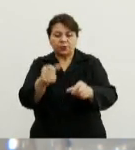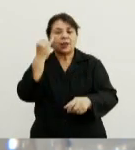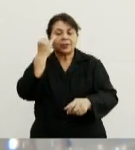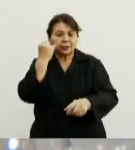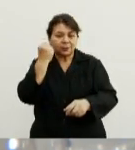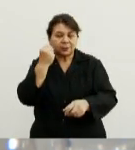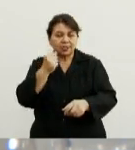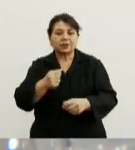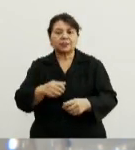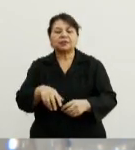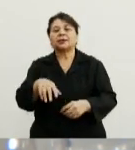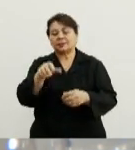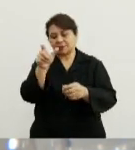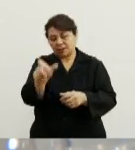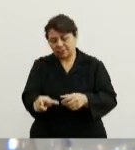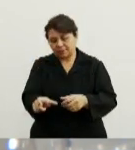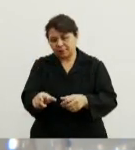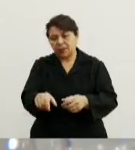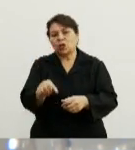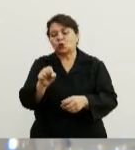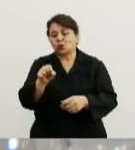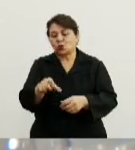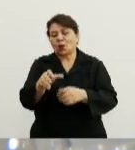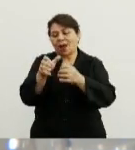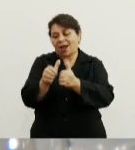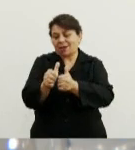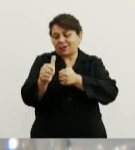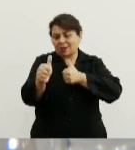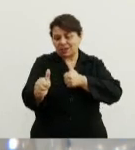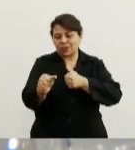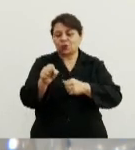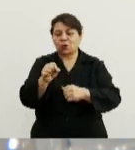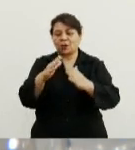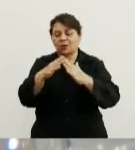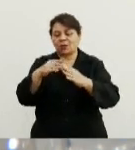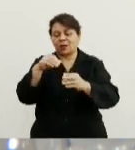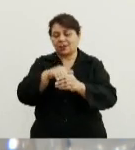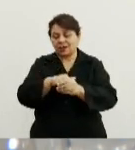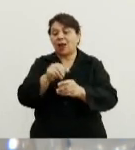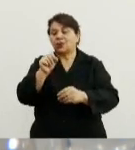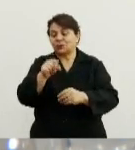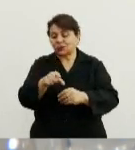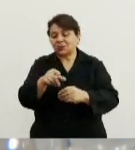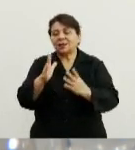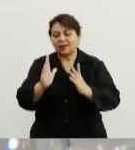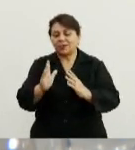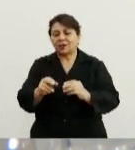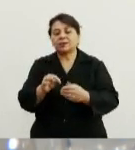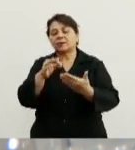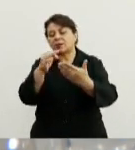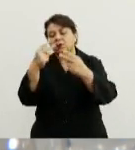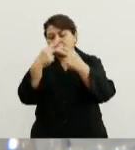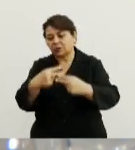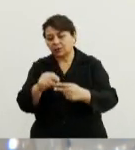en finalizando su aislamiento y su cuarentena en los hoteles realmente quiero destacar